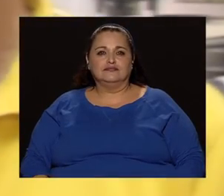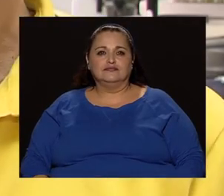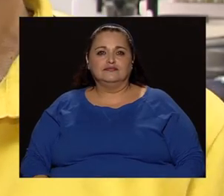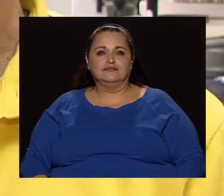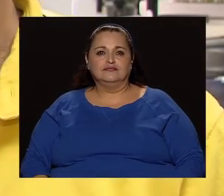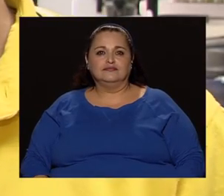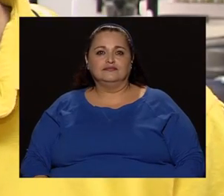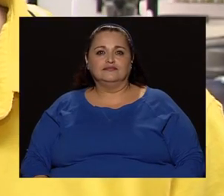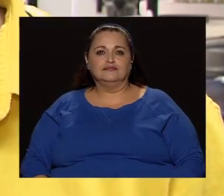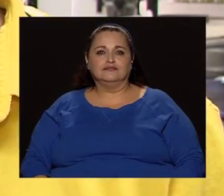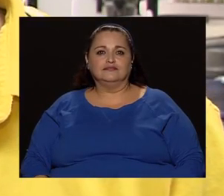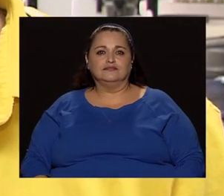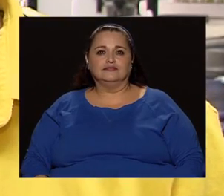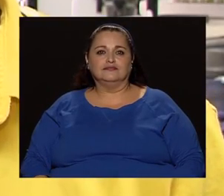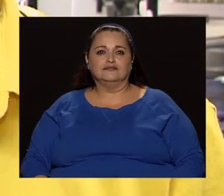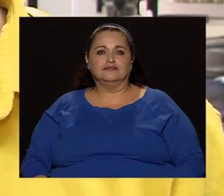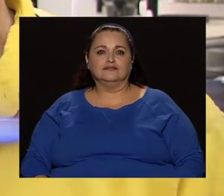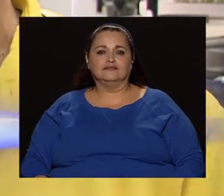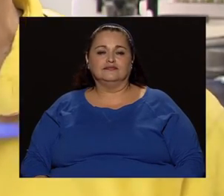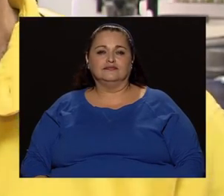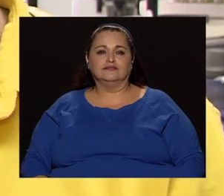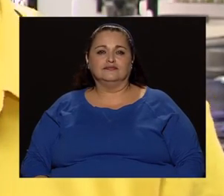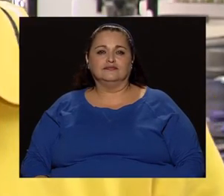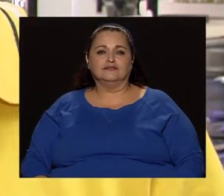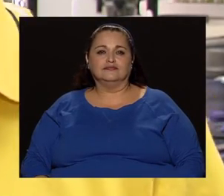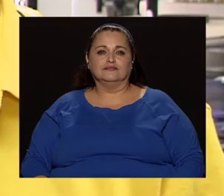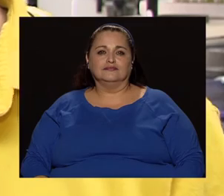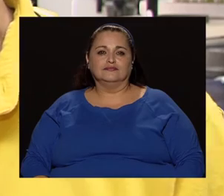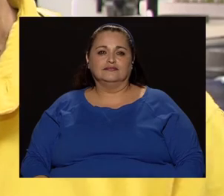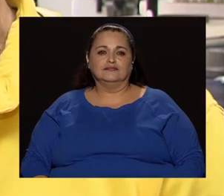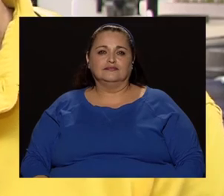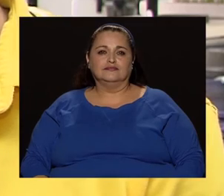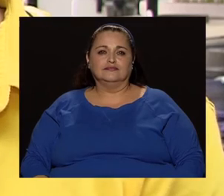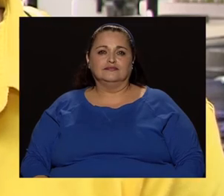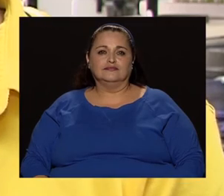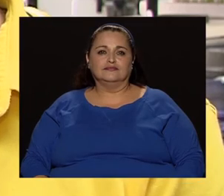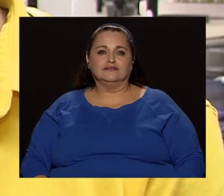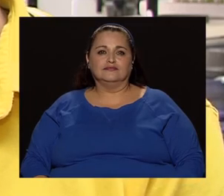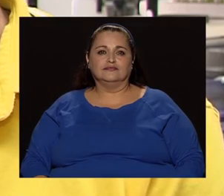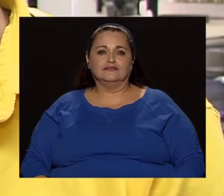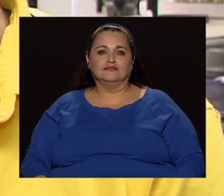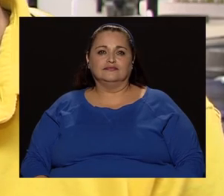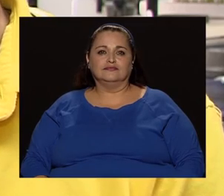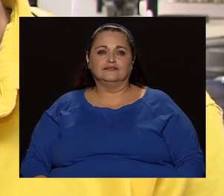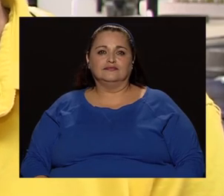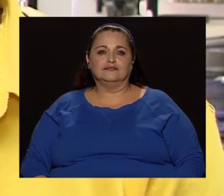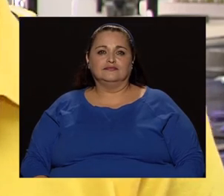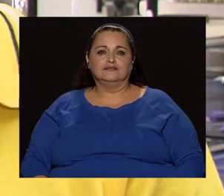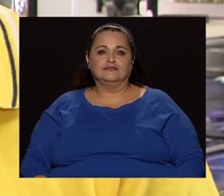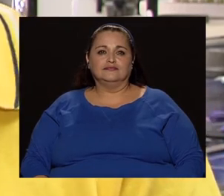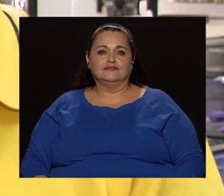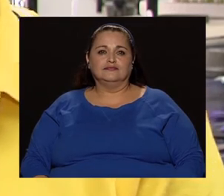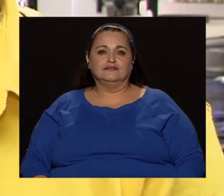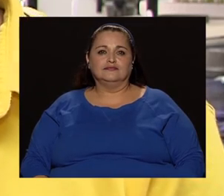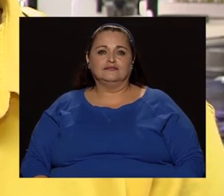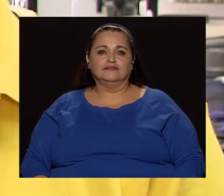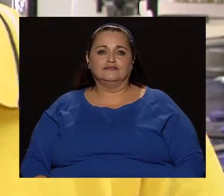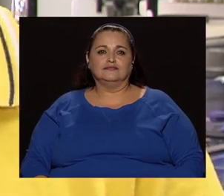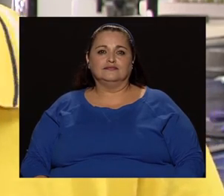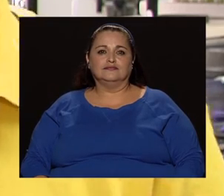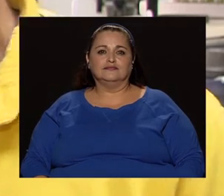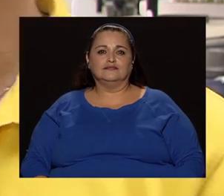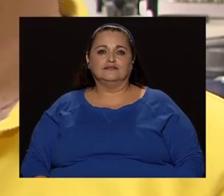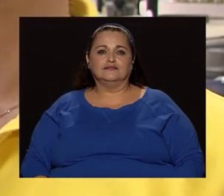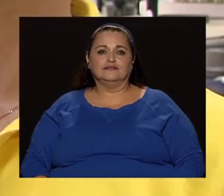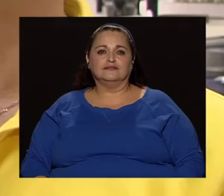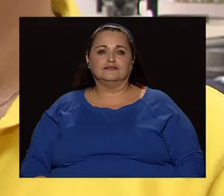En ese sentido, estamos estudiando básicamente dos plantas de inicio, que son de las que tenemos resultados. Una es Tabebuia rosea, o el